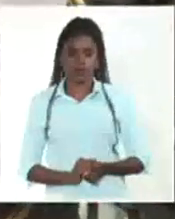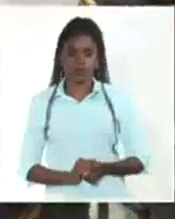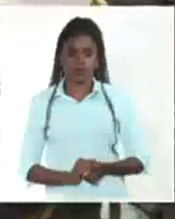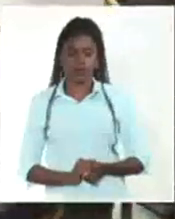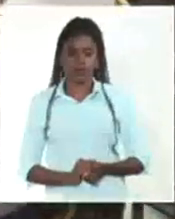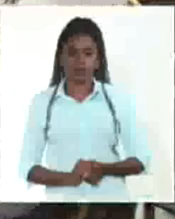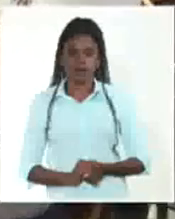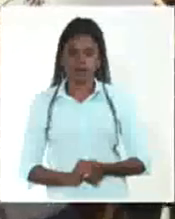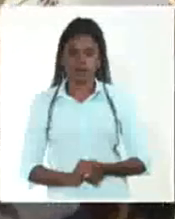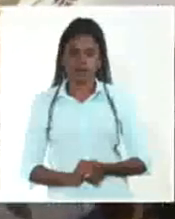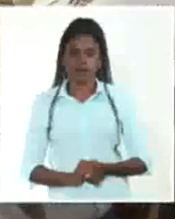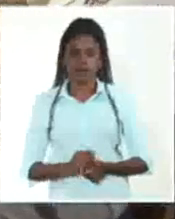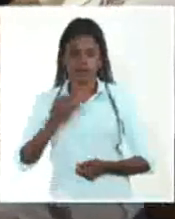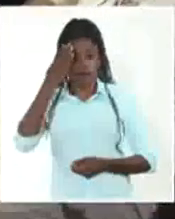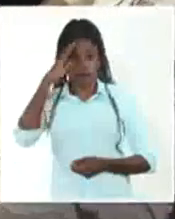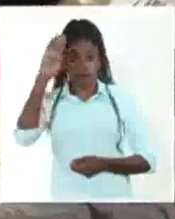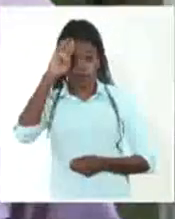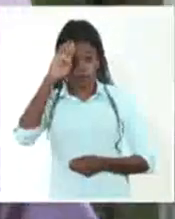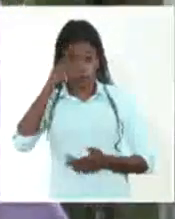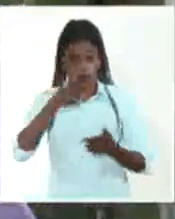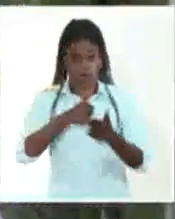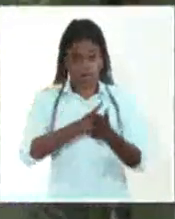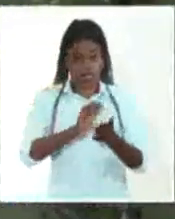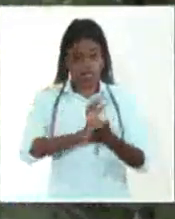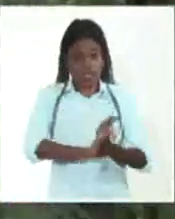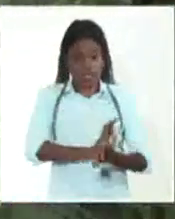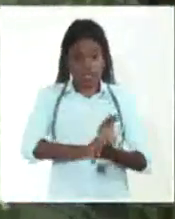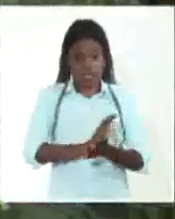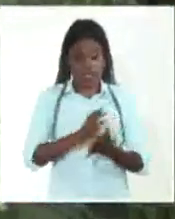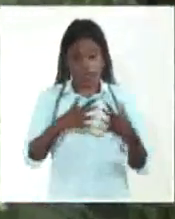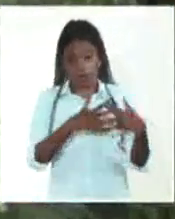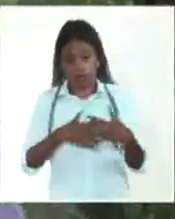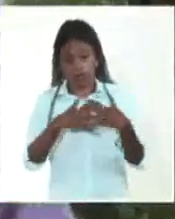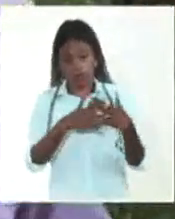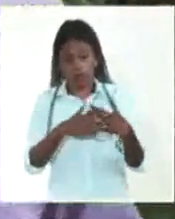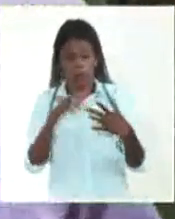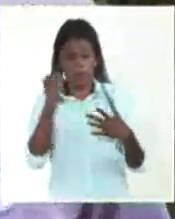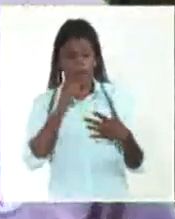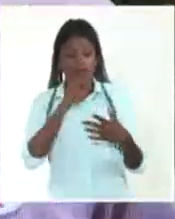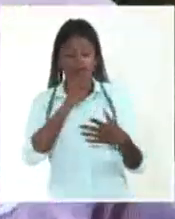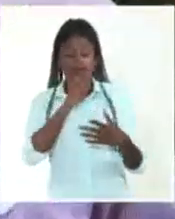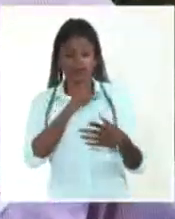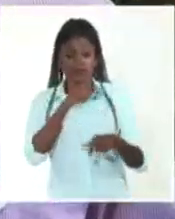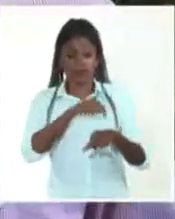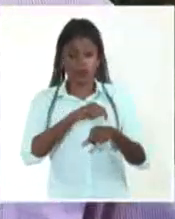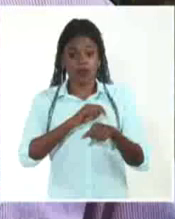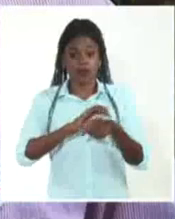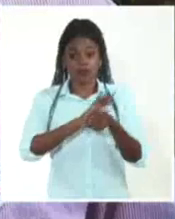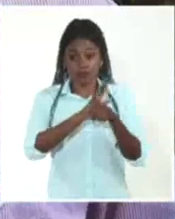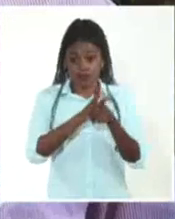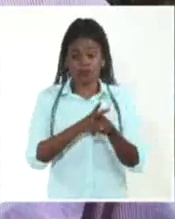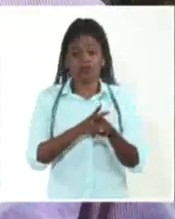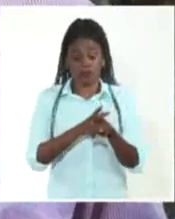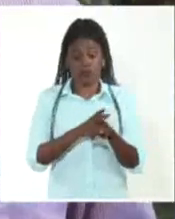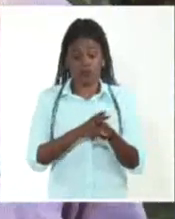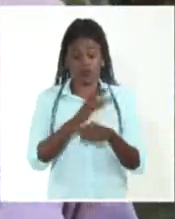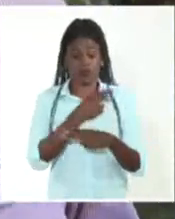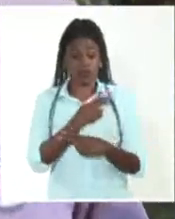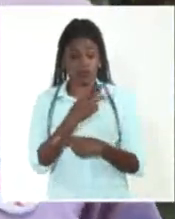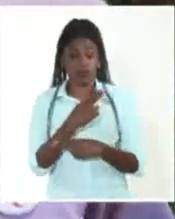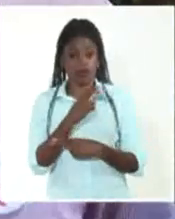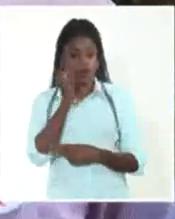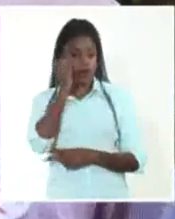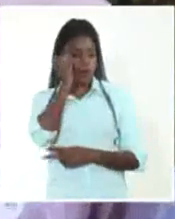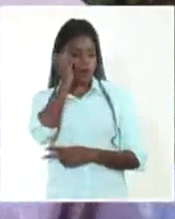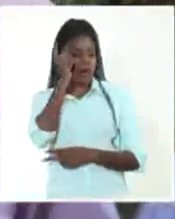Sobre Cuba, el recrudecimiento de la hostilidad estadounidense, en particular en los difíciles tiempos de pandemia, y la heroica y creativa